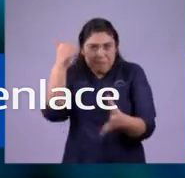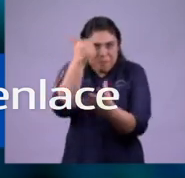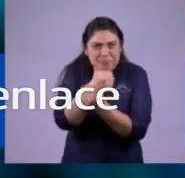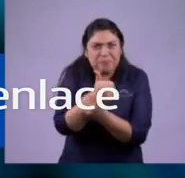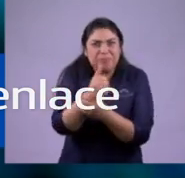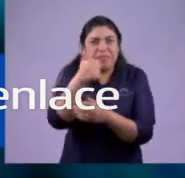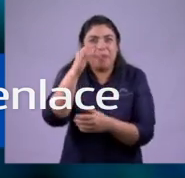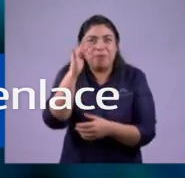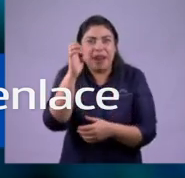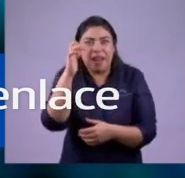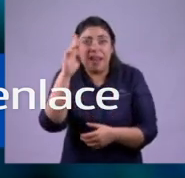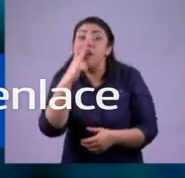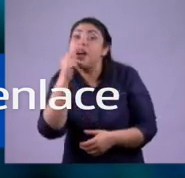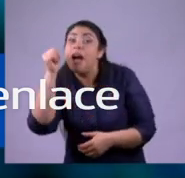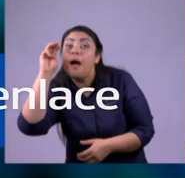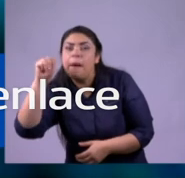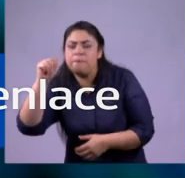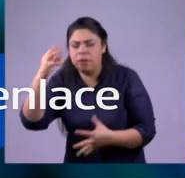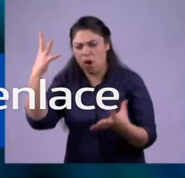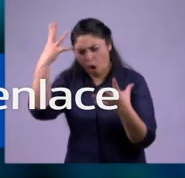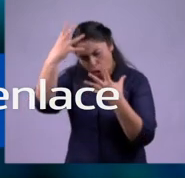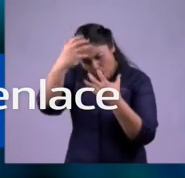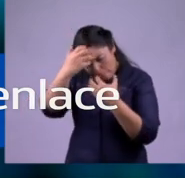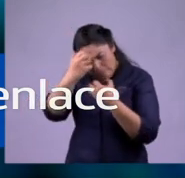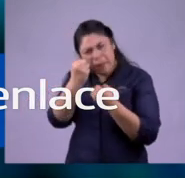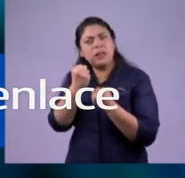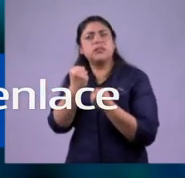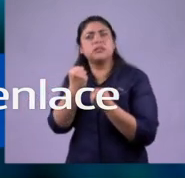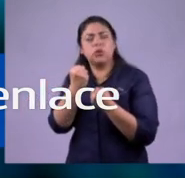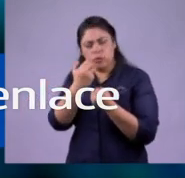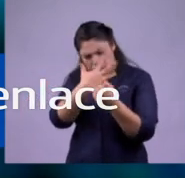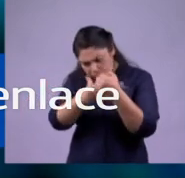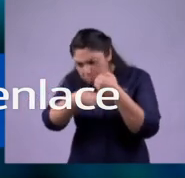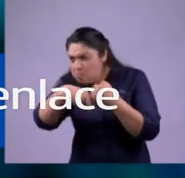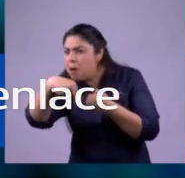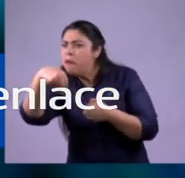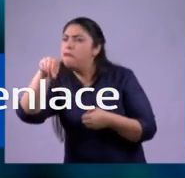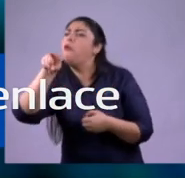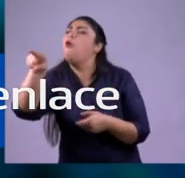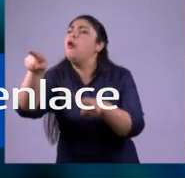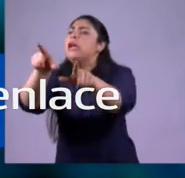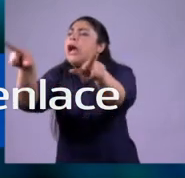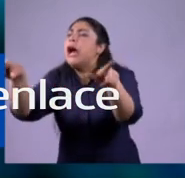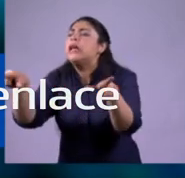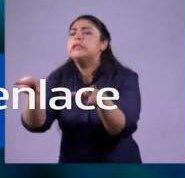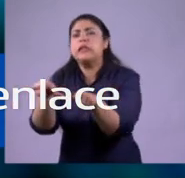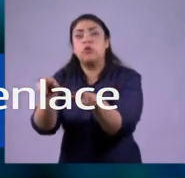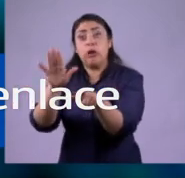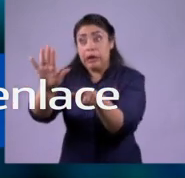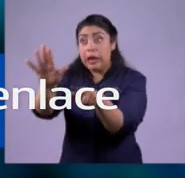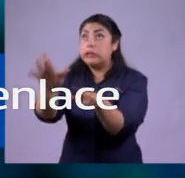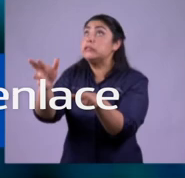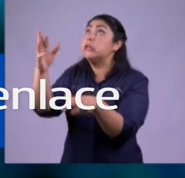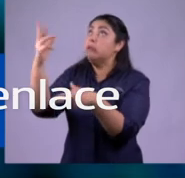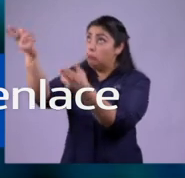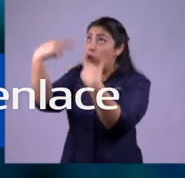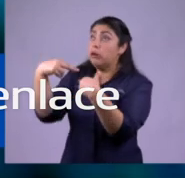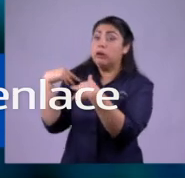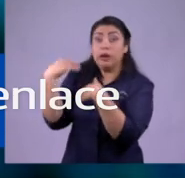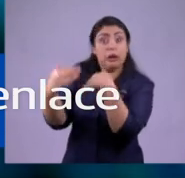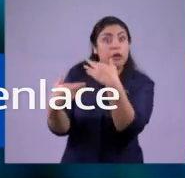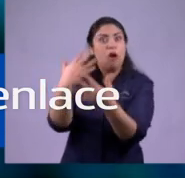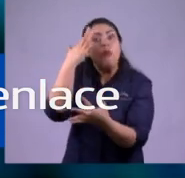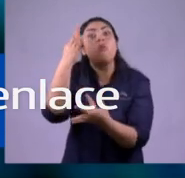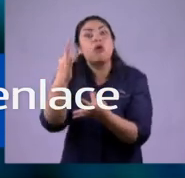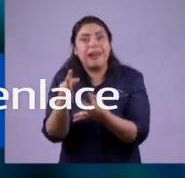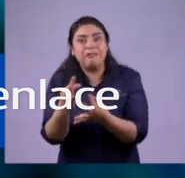siendo llamado obedeció para salir del lugar que había de recibir como herencia y salió sin saber a dónde iba por la fe